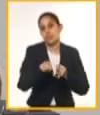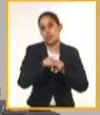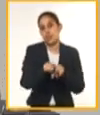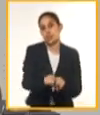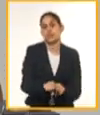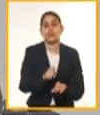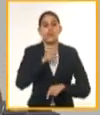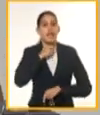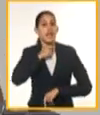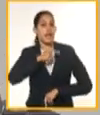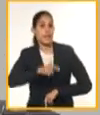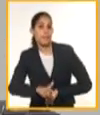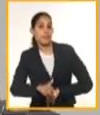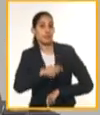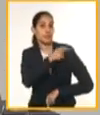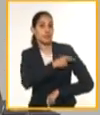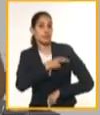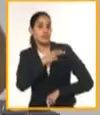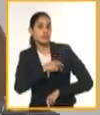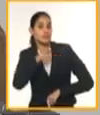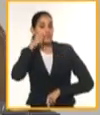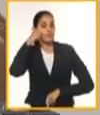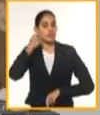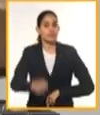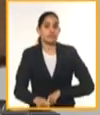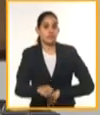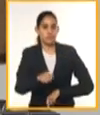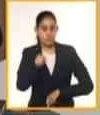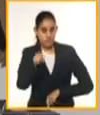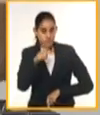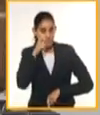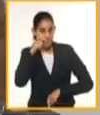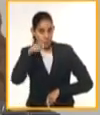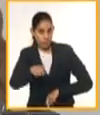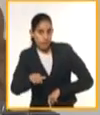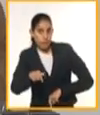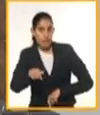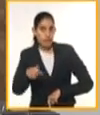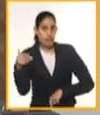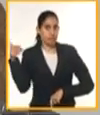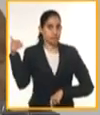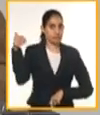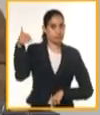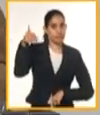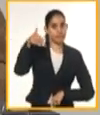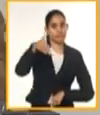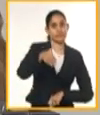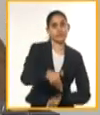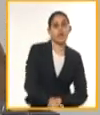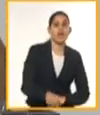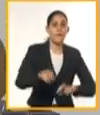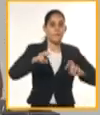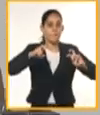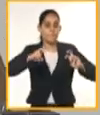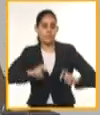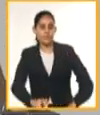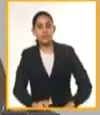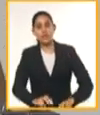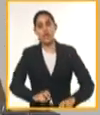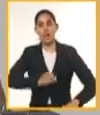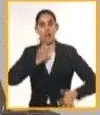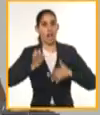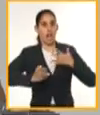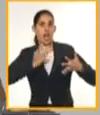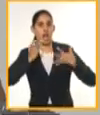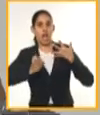que Zelensky no se puede negar que llegó con una ínfula y un aire de querer imponer cuando